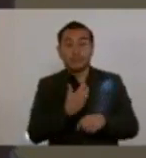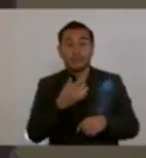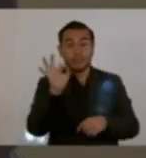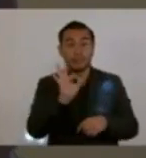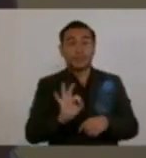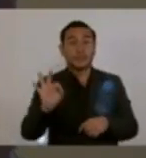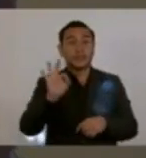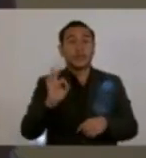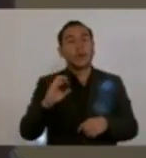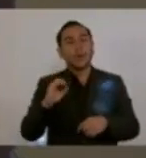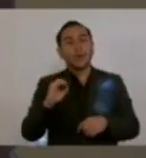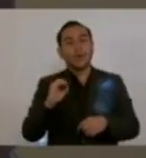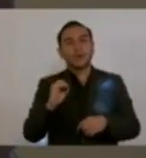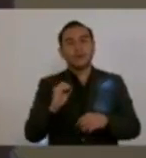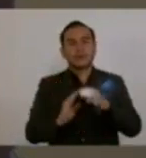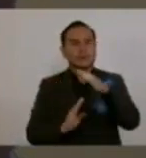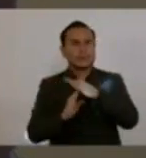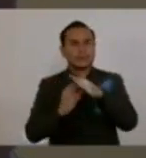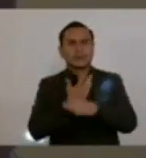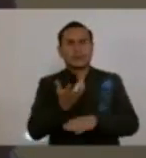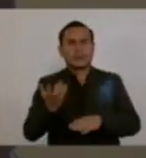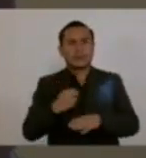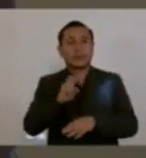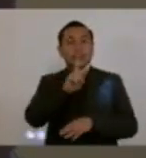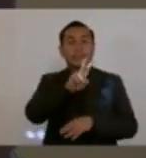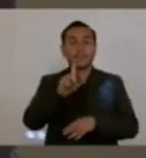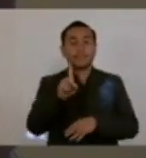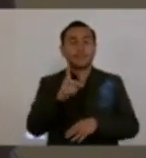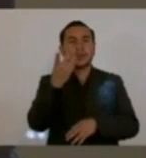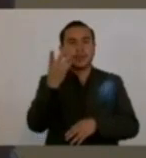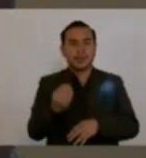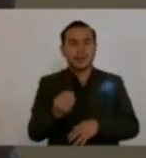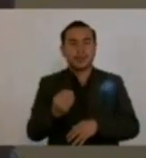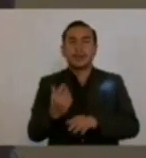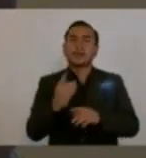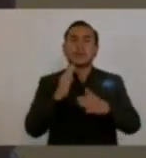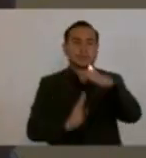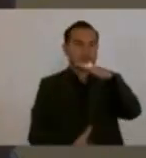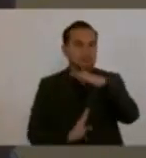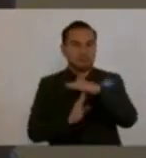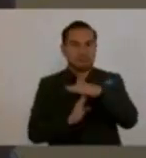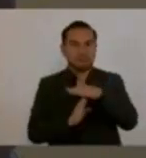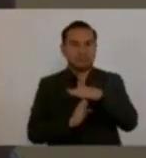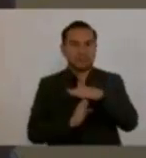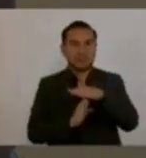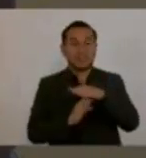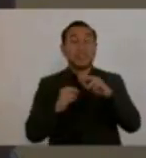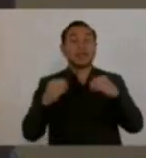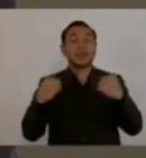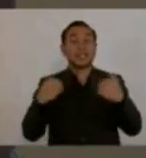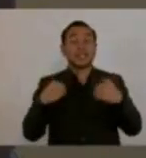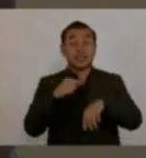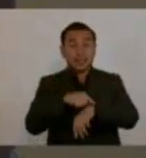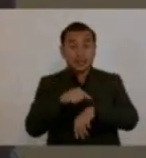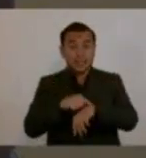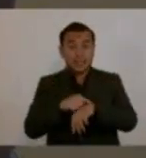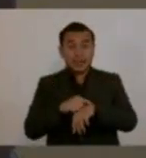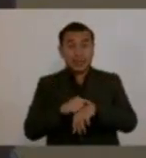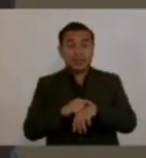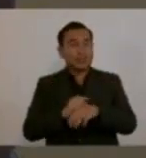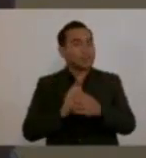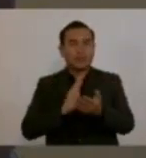global del virus, pues en 21 días se podrá levantar esta cuarentena. Y ese mismo tiempo es lo que durará la suspensión de clases.